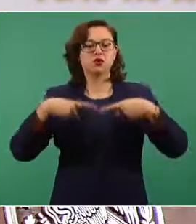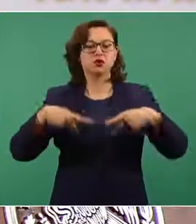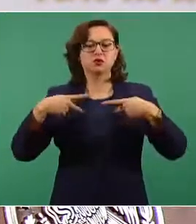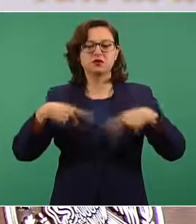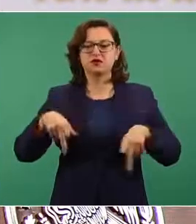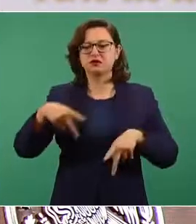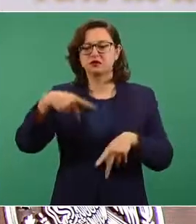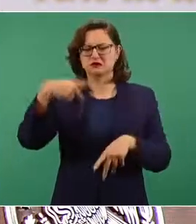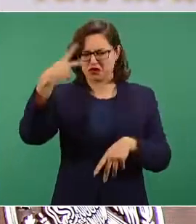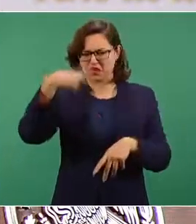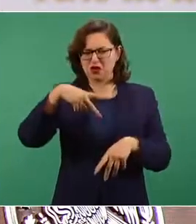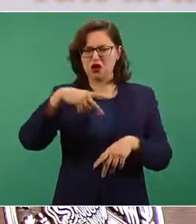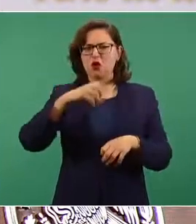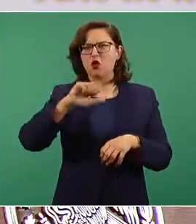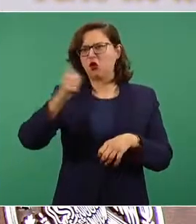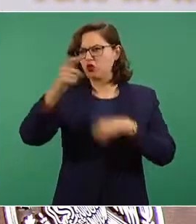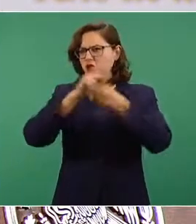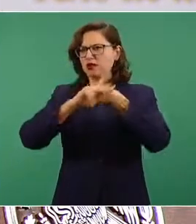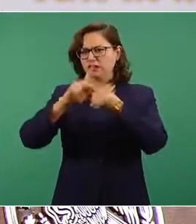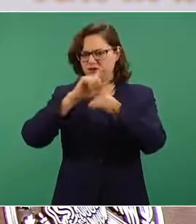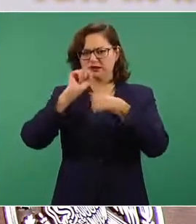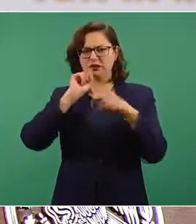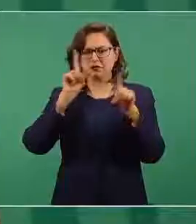y del extranjero.